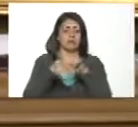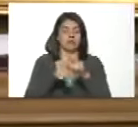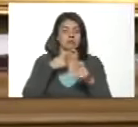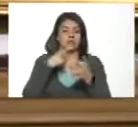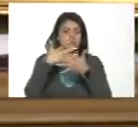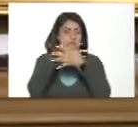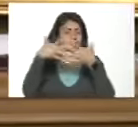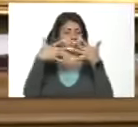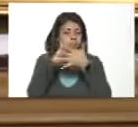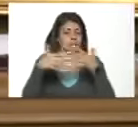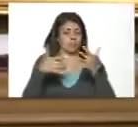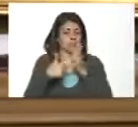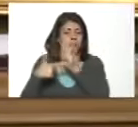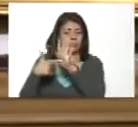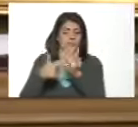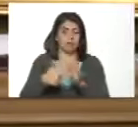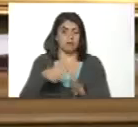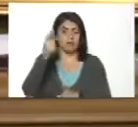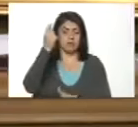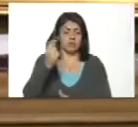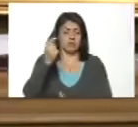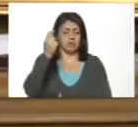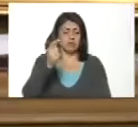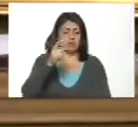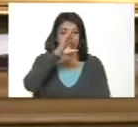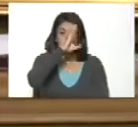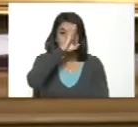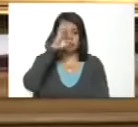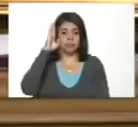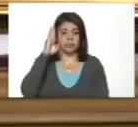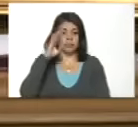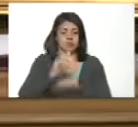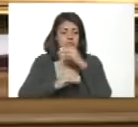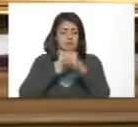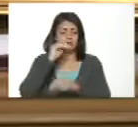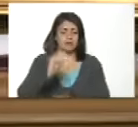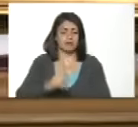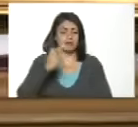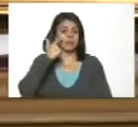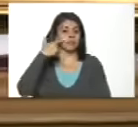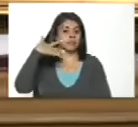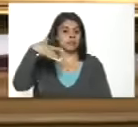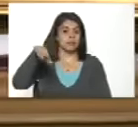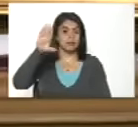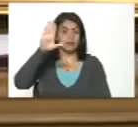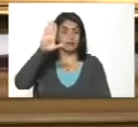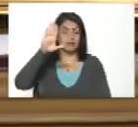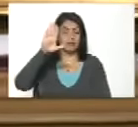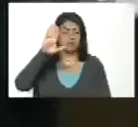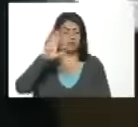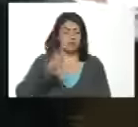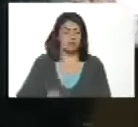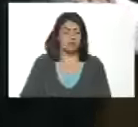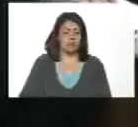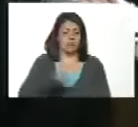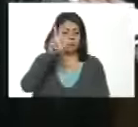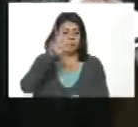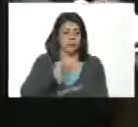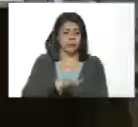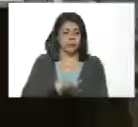como fue presentado por el ciudadano diputado Diosdado Cabello Rondón, sírvanse a manifestarlo con la señal de costumbre.